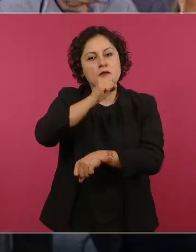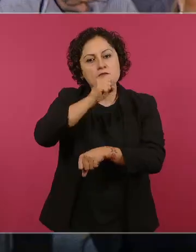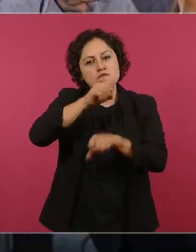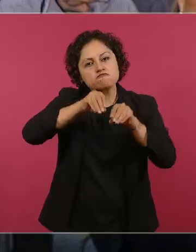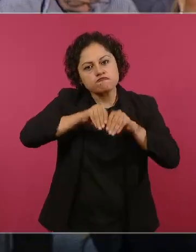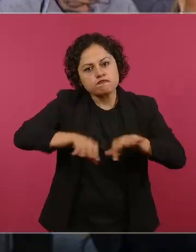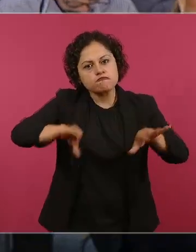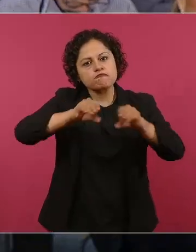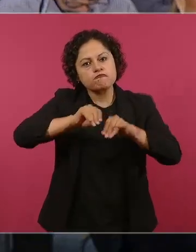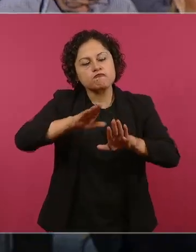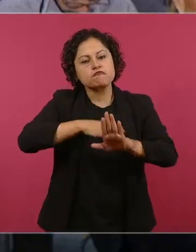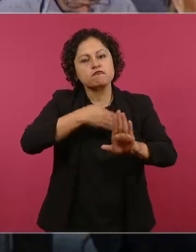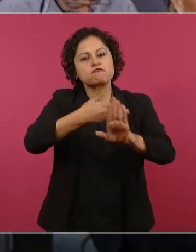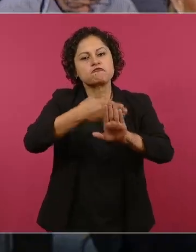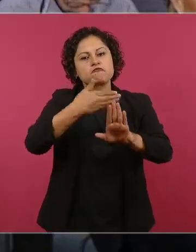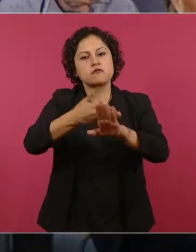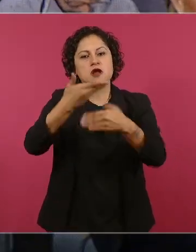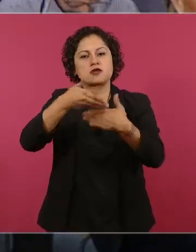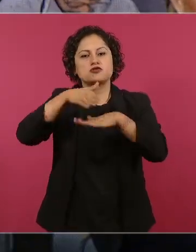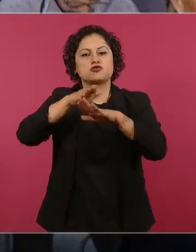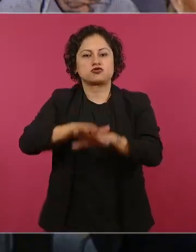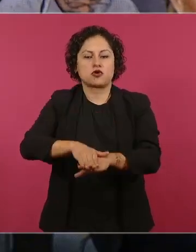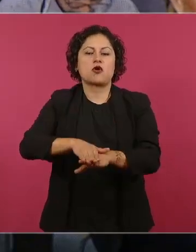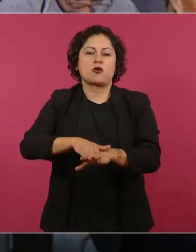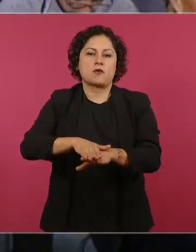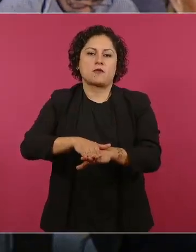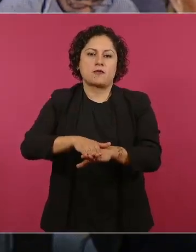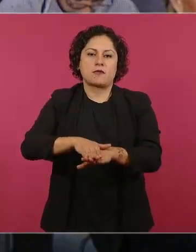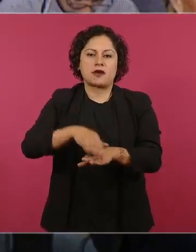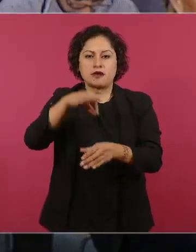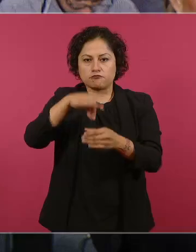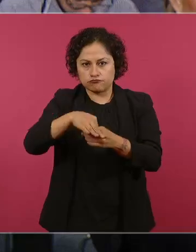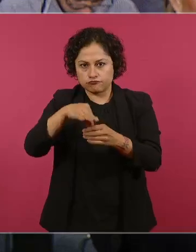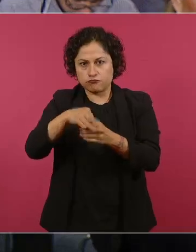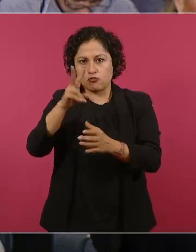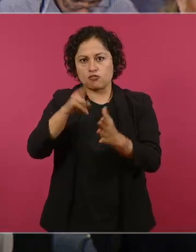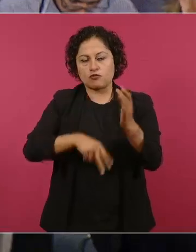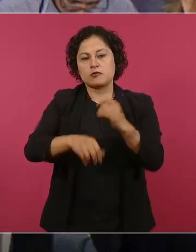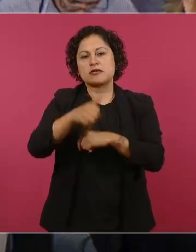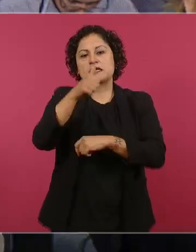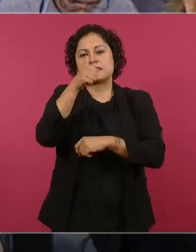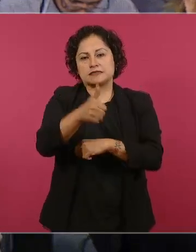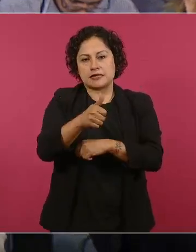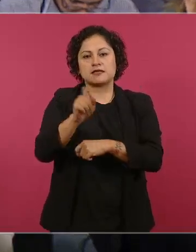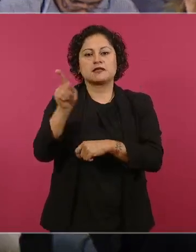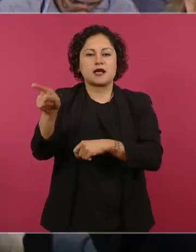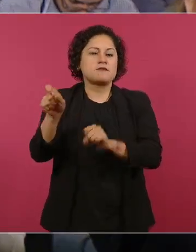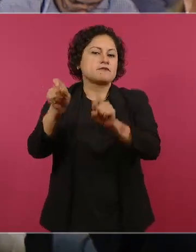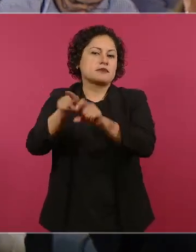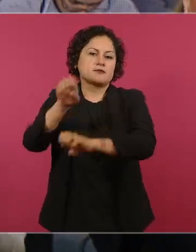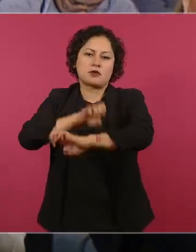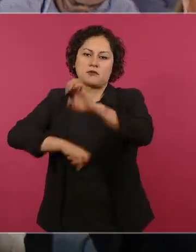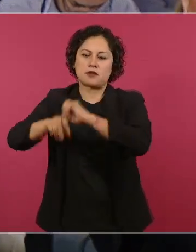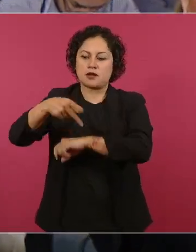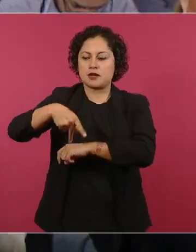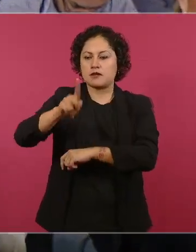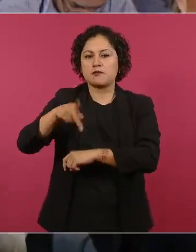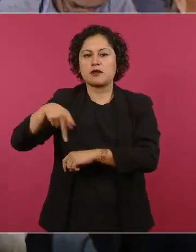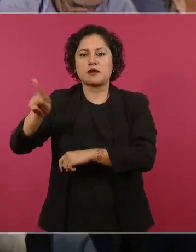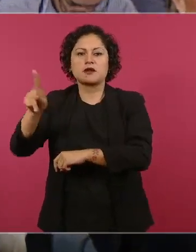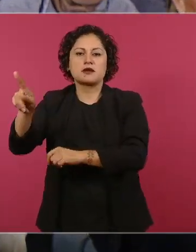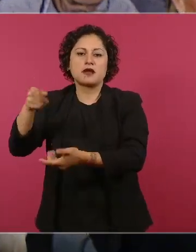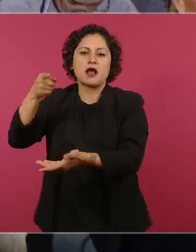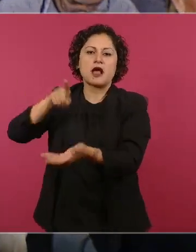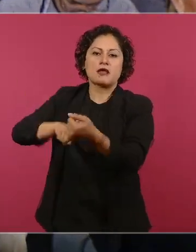negra sobre el peligro para México en 2006, ha participado financiando a través de Kimberly Clark a Mexicanos contra la Corrupción